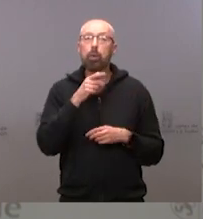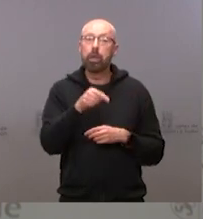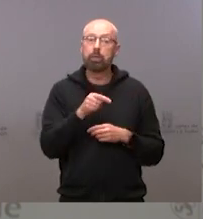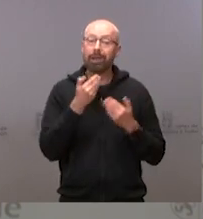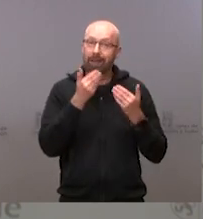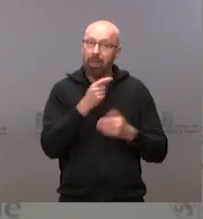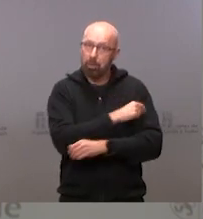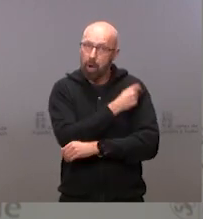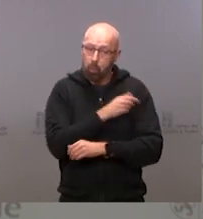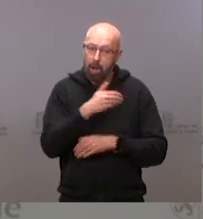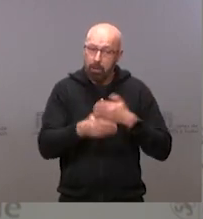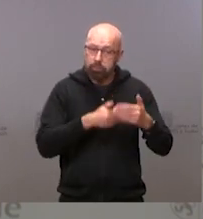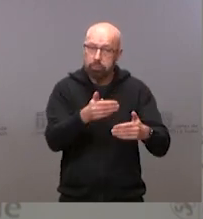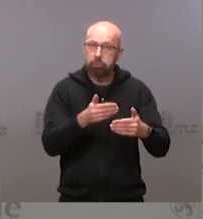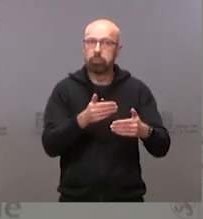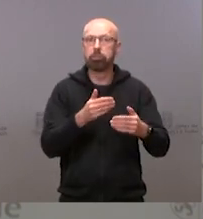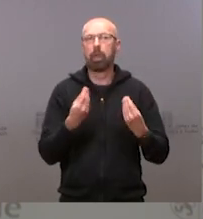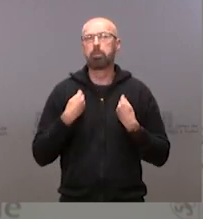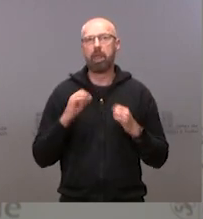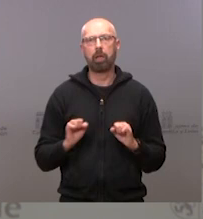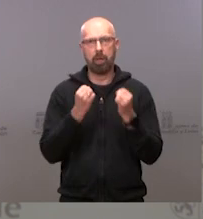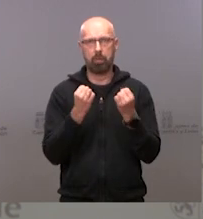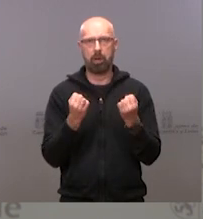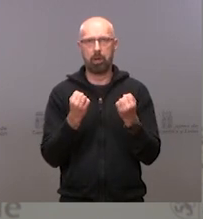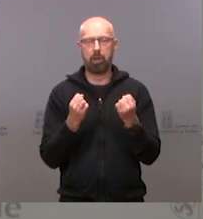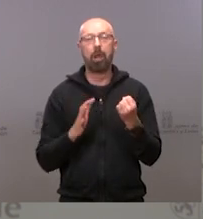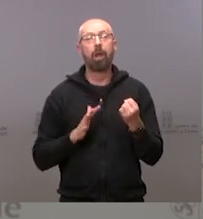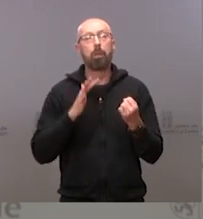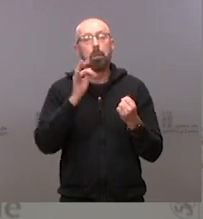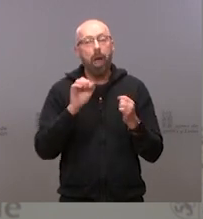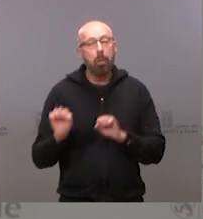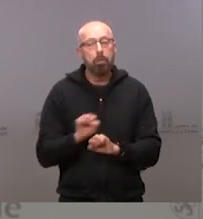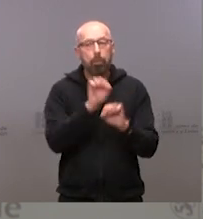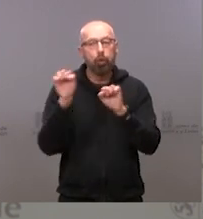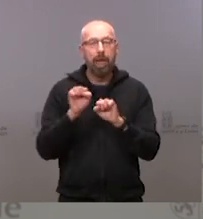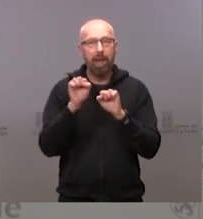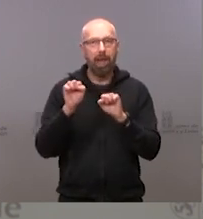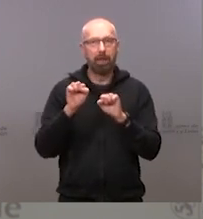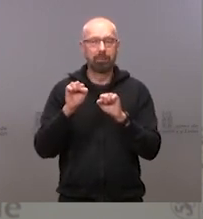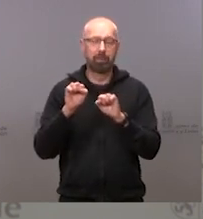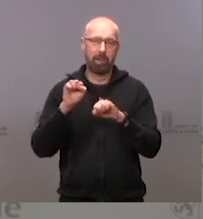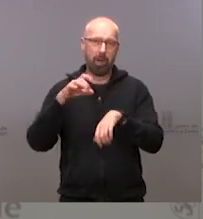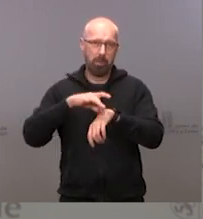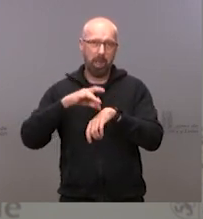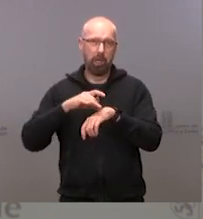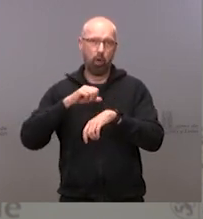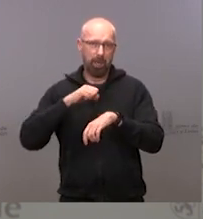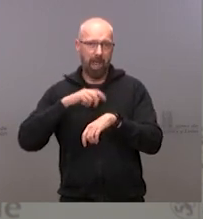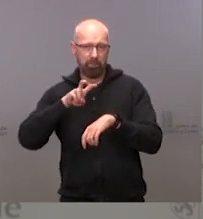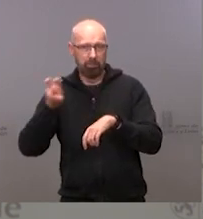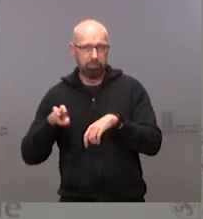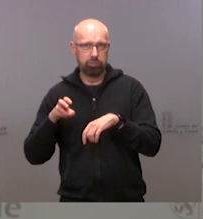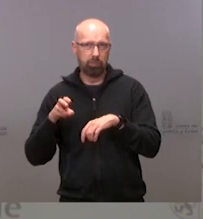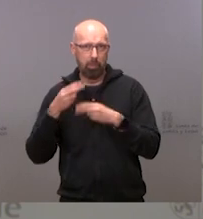permitiendo por un lado salvar vidas y por otro lado proteger el sistema sanitario público especialmente